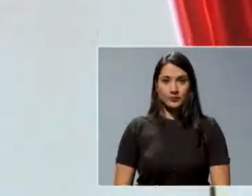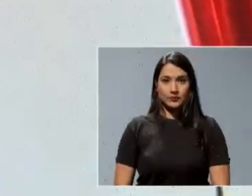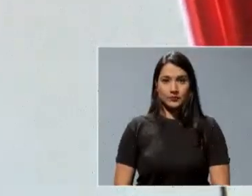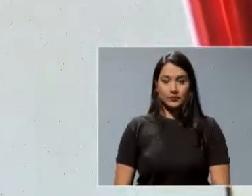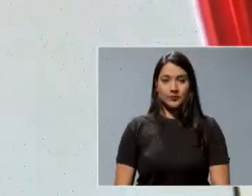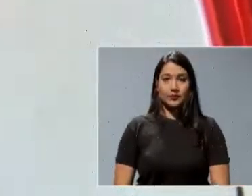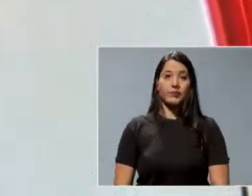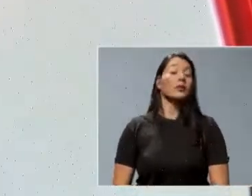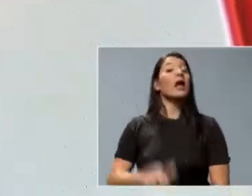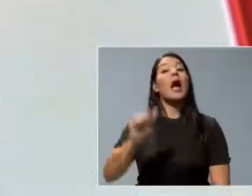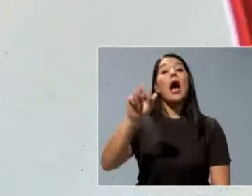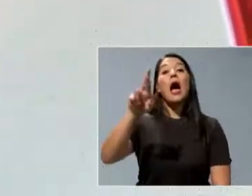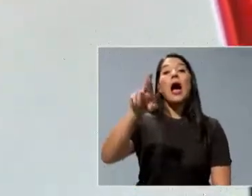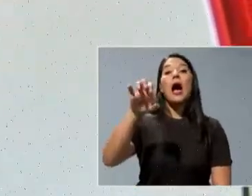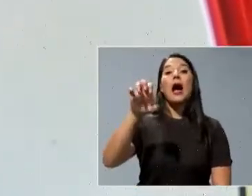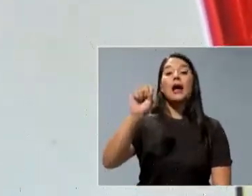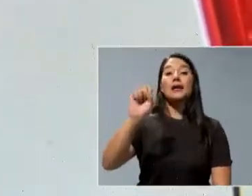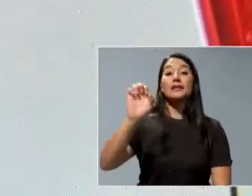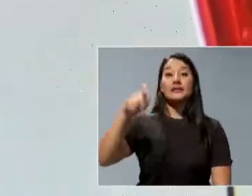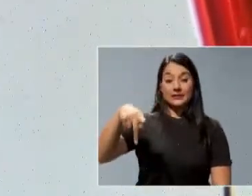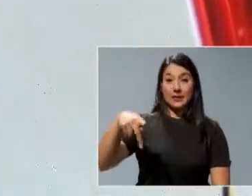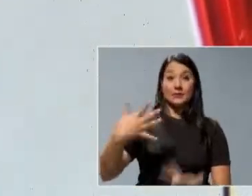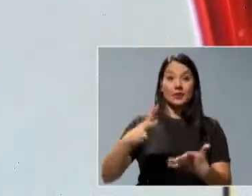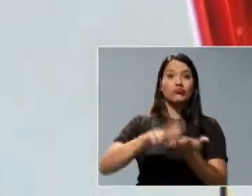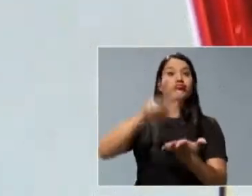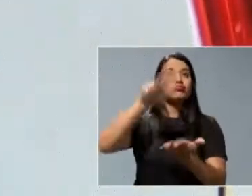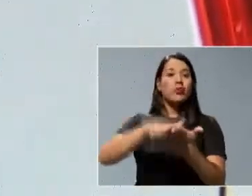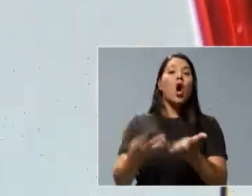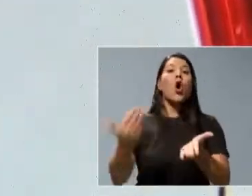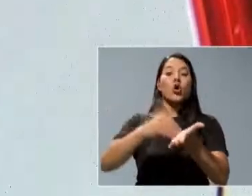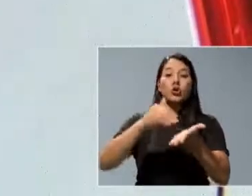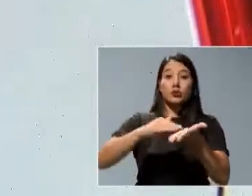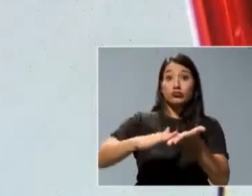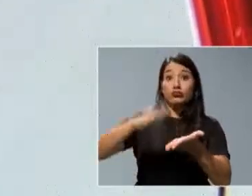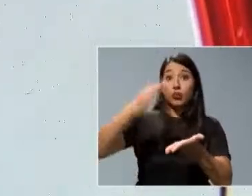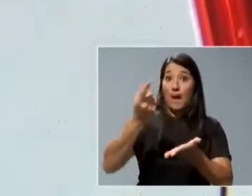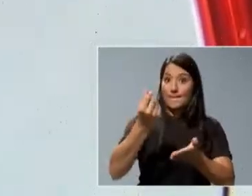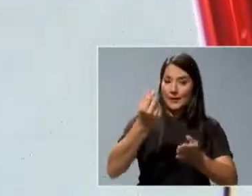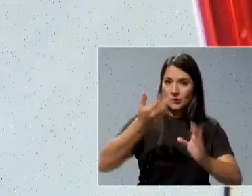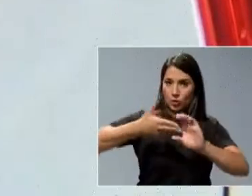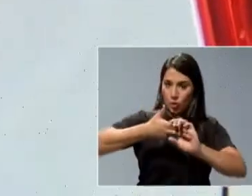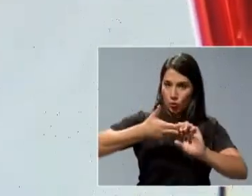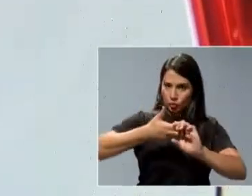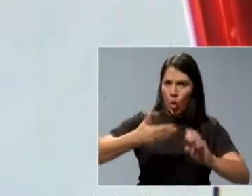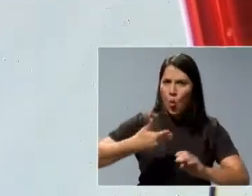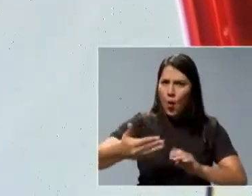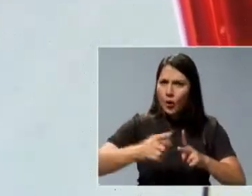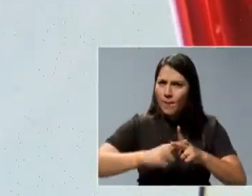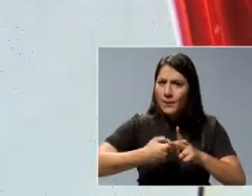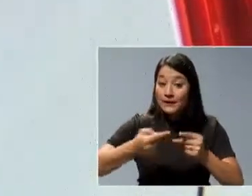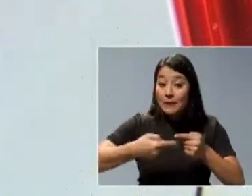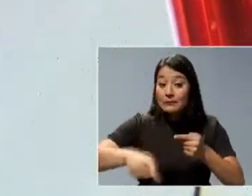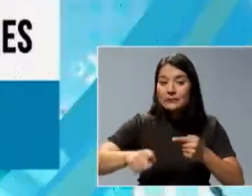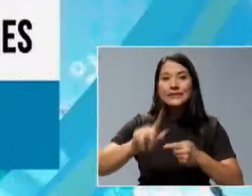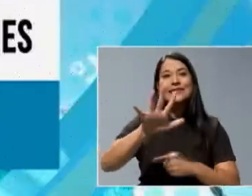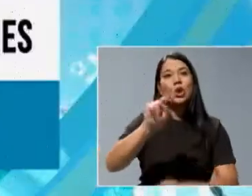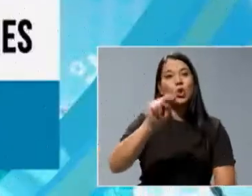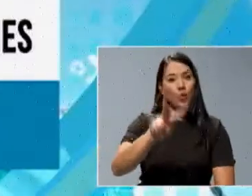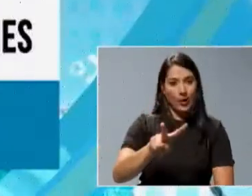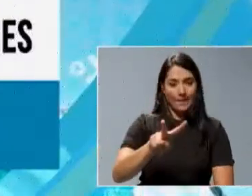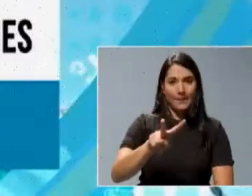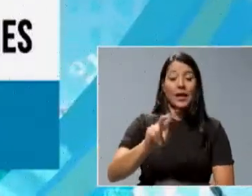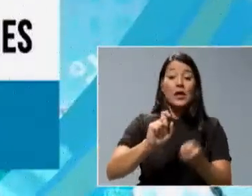La Autoridad Reguladora de los Servicios Públicos aprobó un incremento en el precio de los combustibles que rige a partir de este 5 de noviembre. El